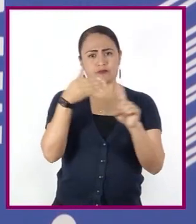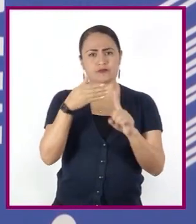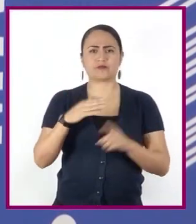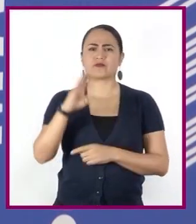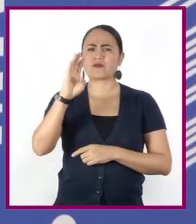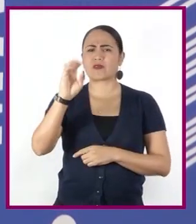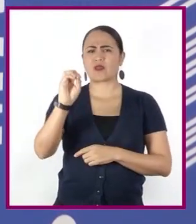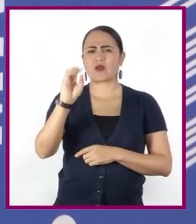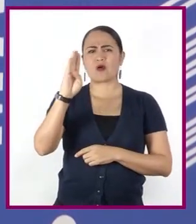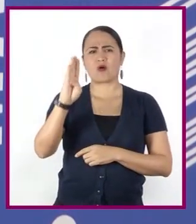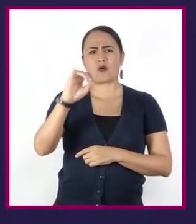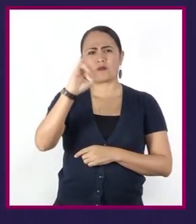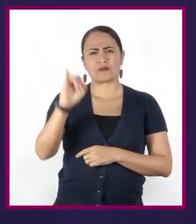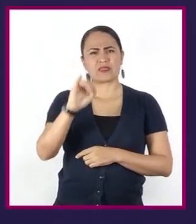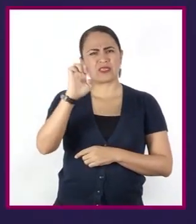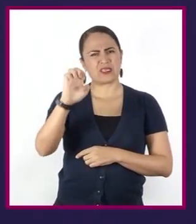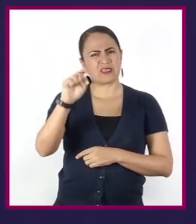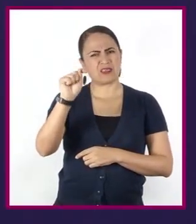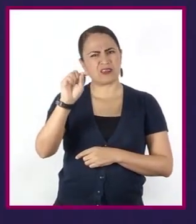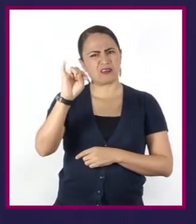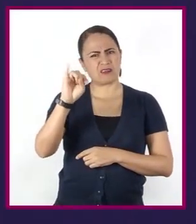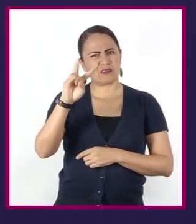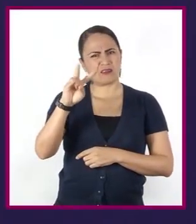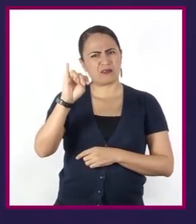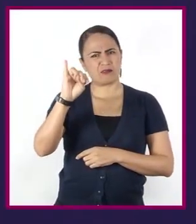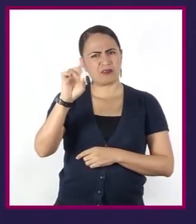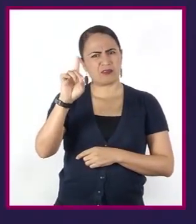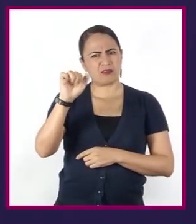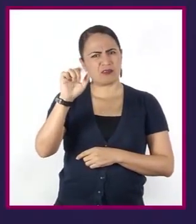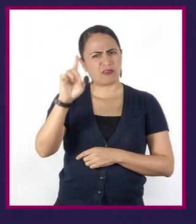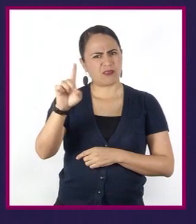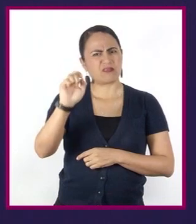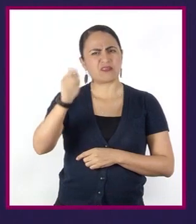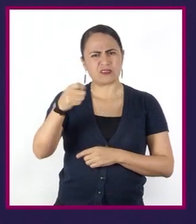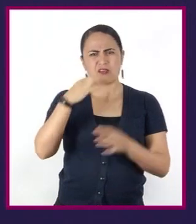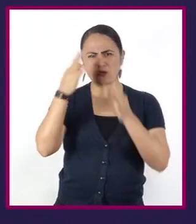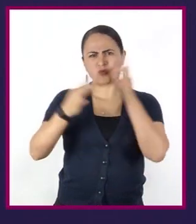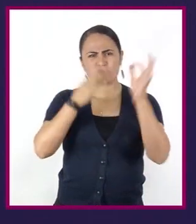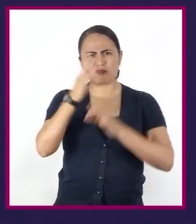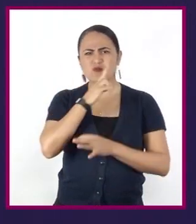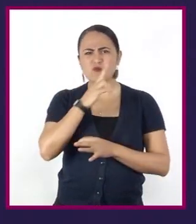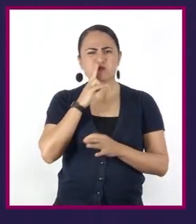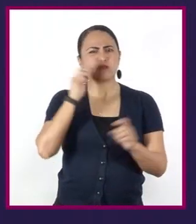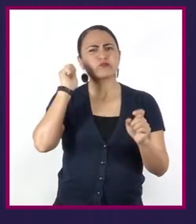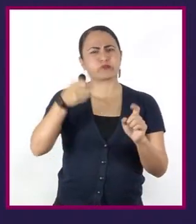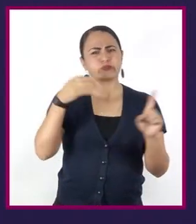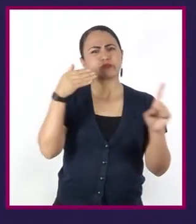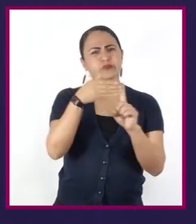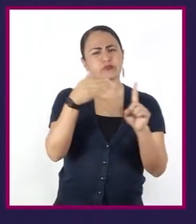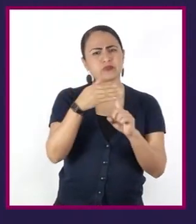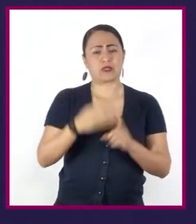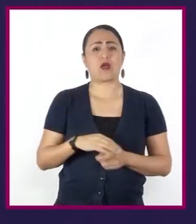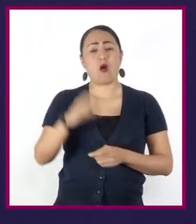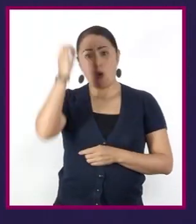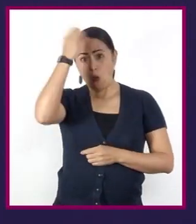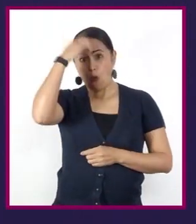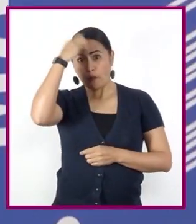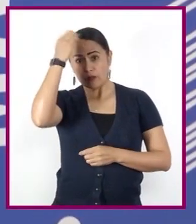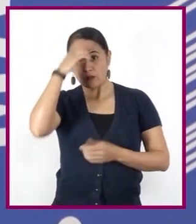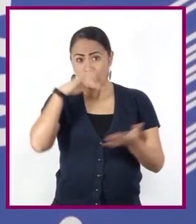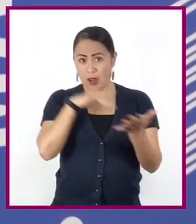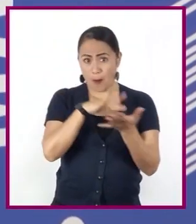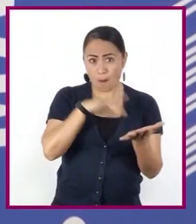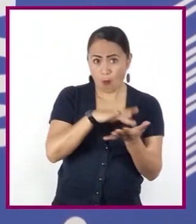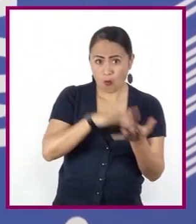de objetividad? La objetividad en las noticias quiere decir que no refleja ningún punto de vista o